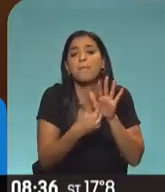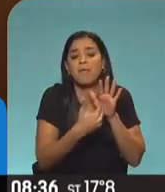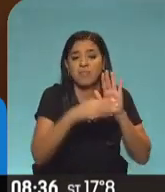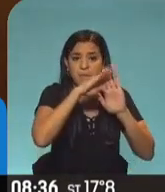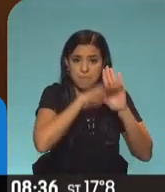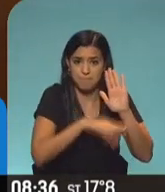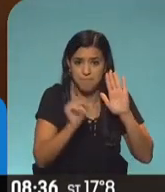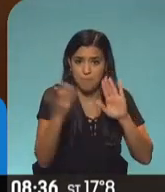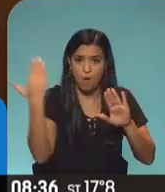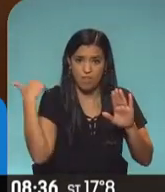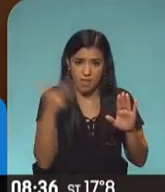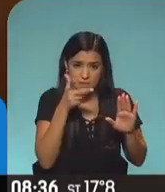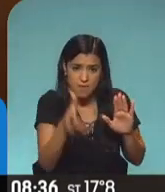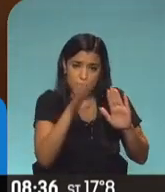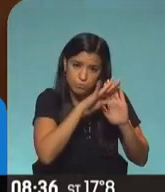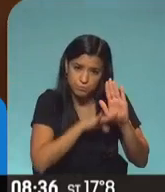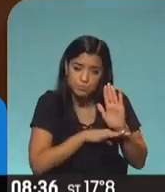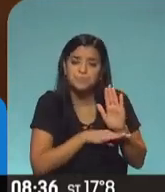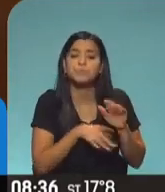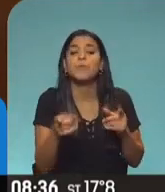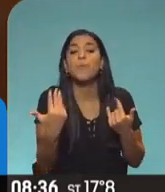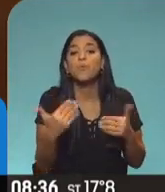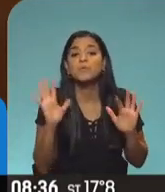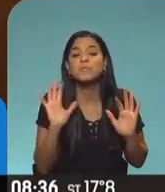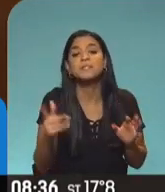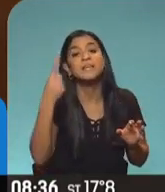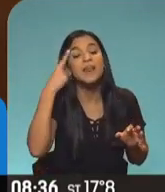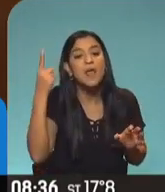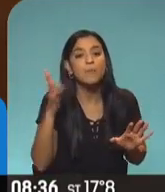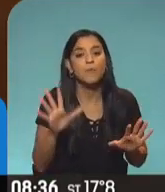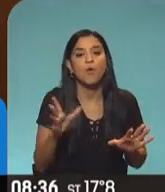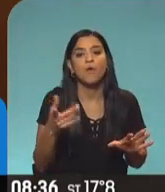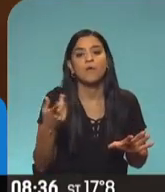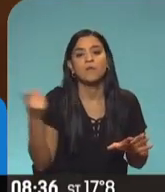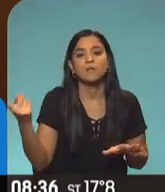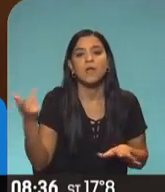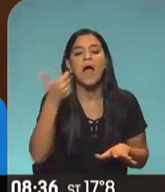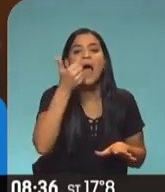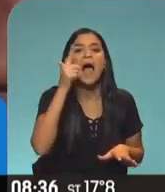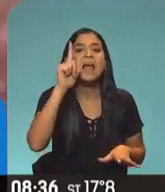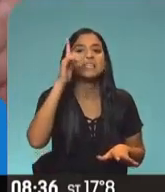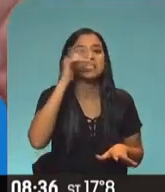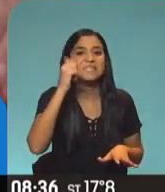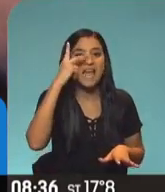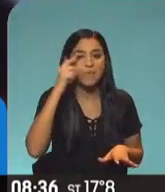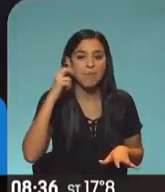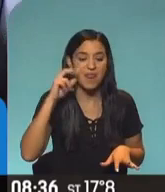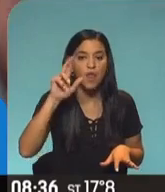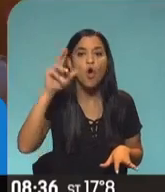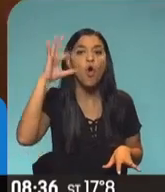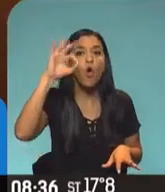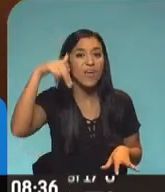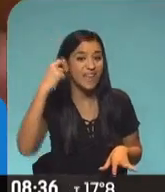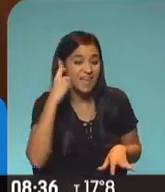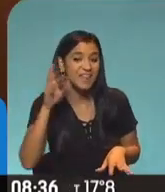que estuvimos comentando, y probablemente creemos que va a tener financiamiento de la Alzheimer Association, que es una ONG en